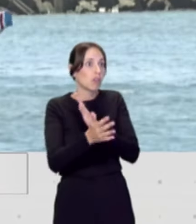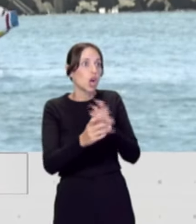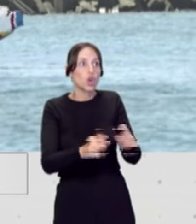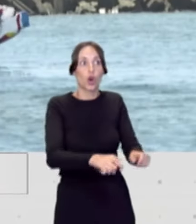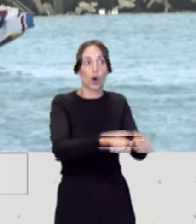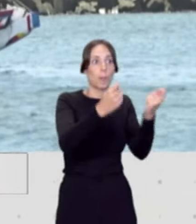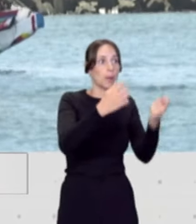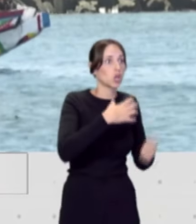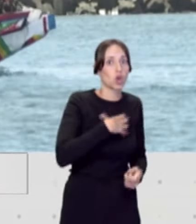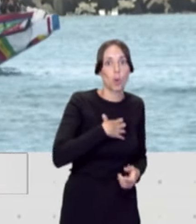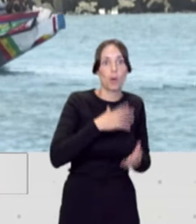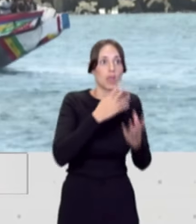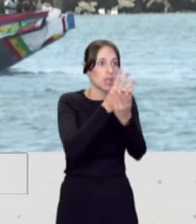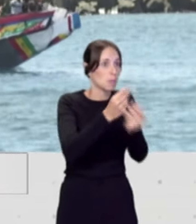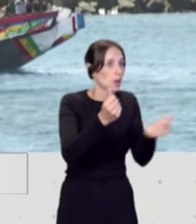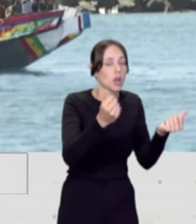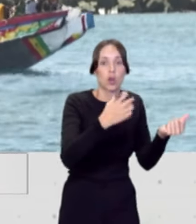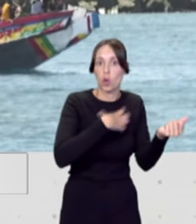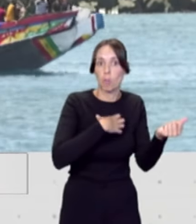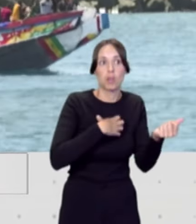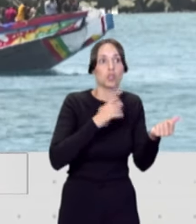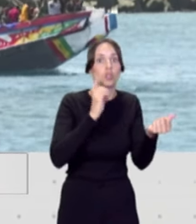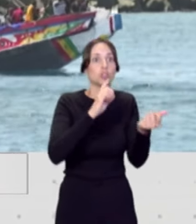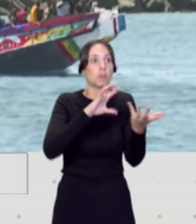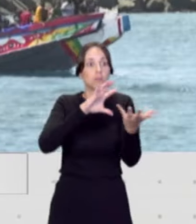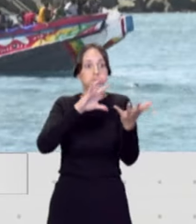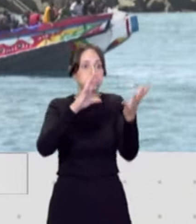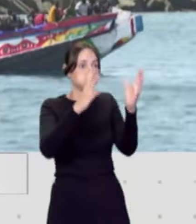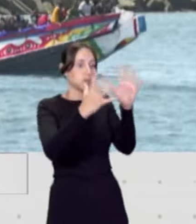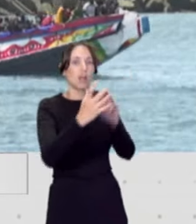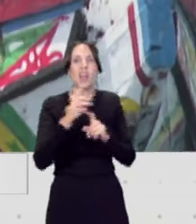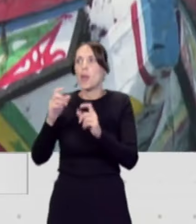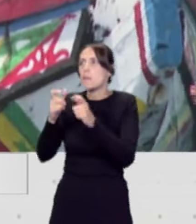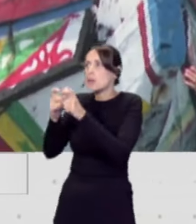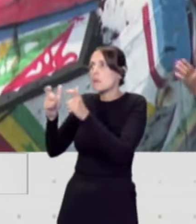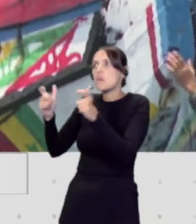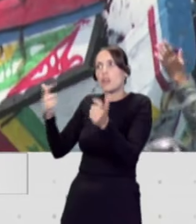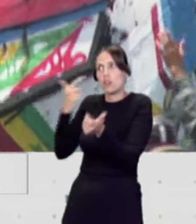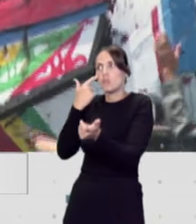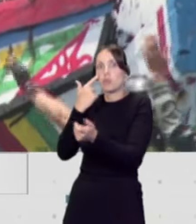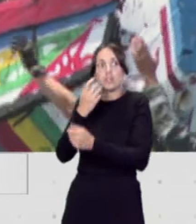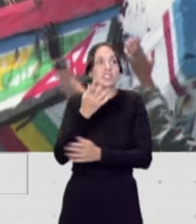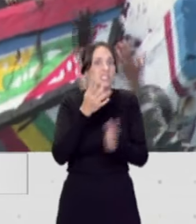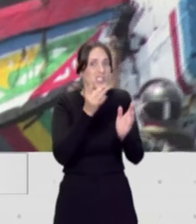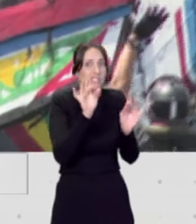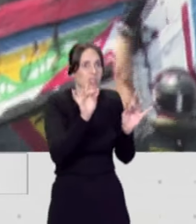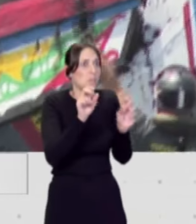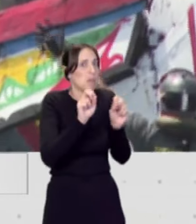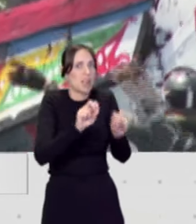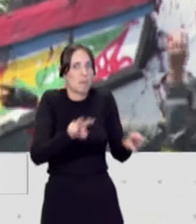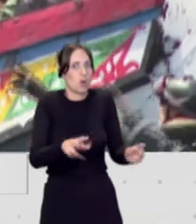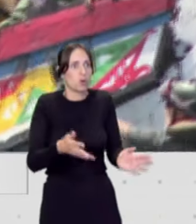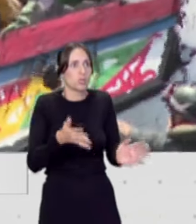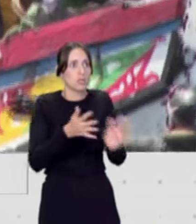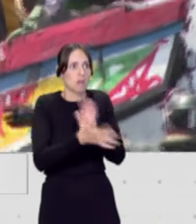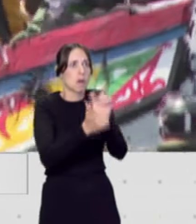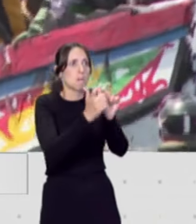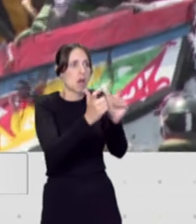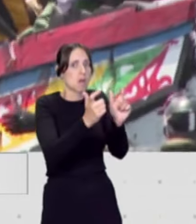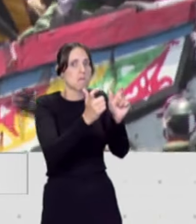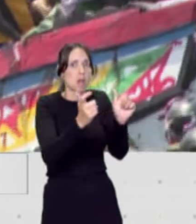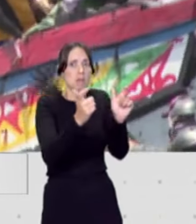se transforma. Que va a ir en aumento. Efectivamente. Y lo estamos viendo. Y va a ir a peor. Sí. A peor en el sentido de más gente, porque sí,